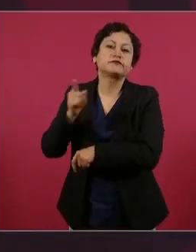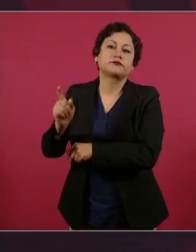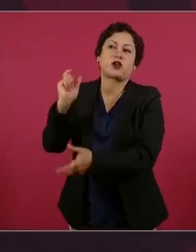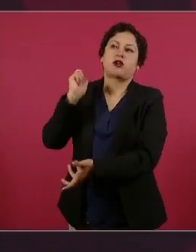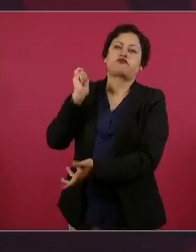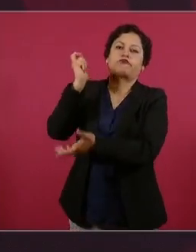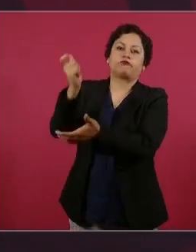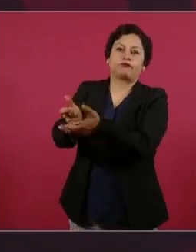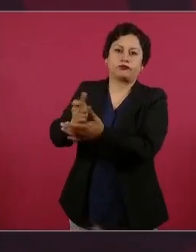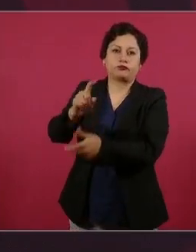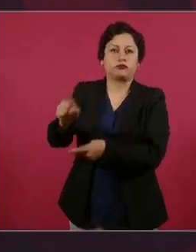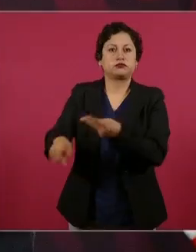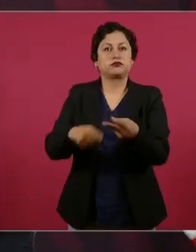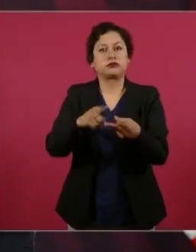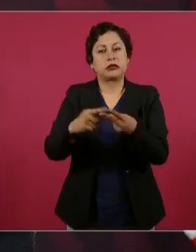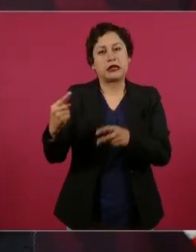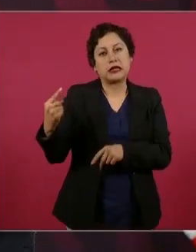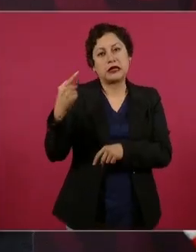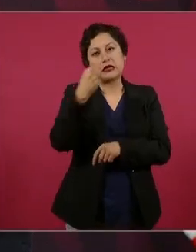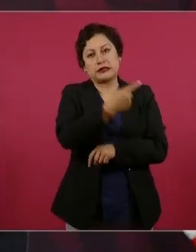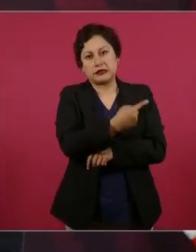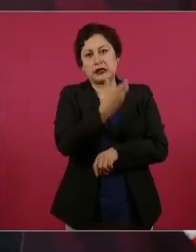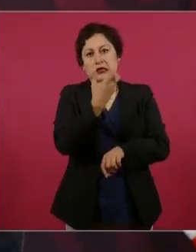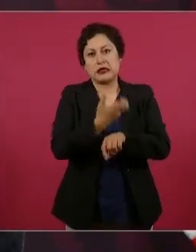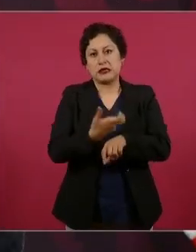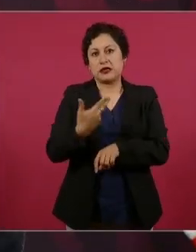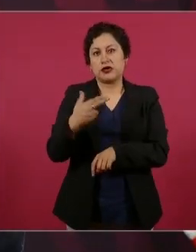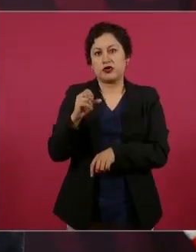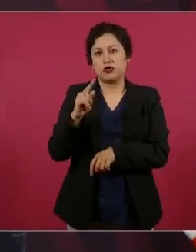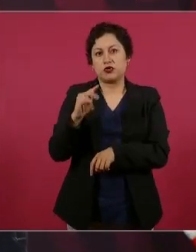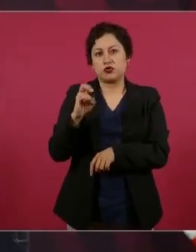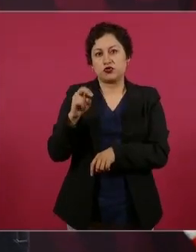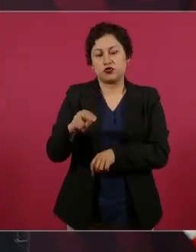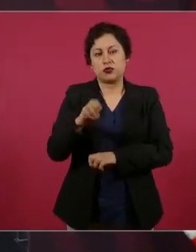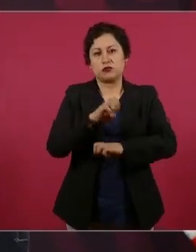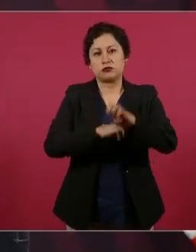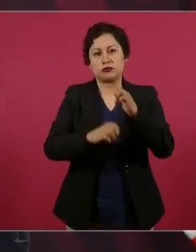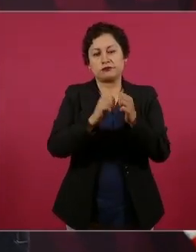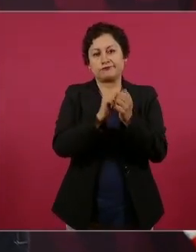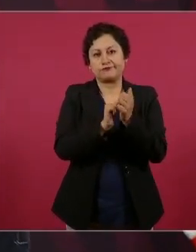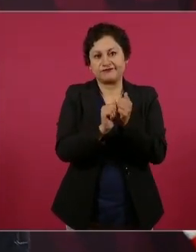en Houston, y nos sobró dinero.